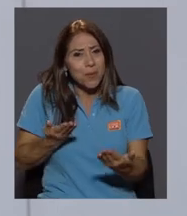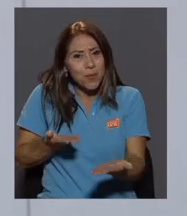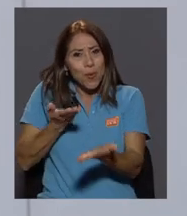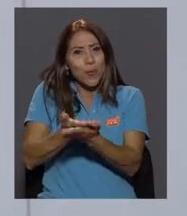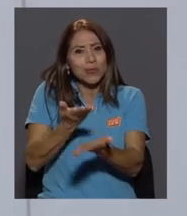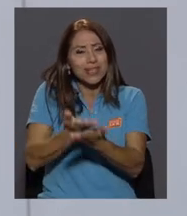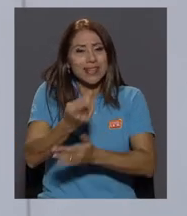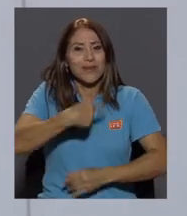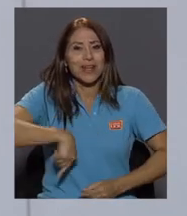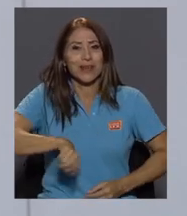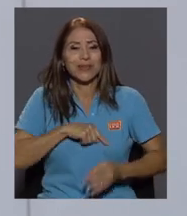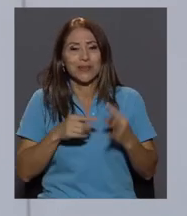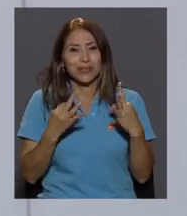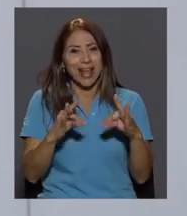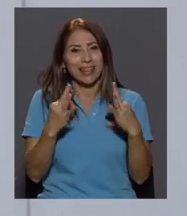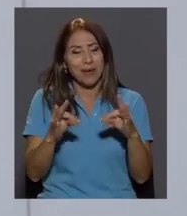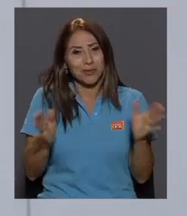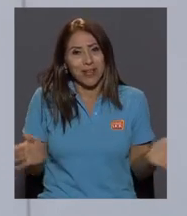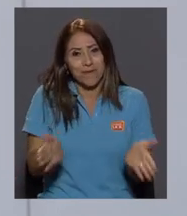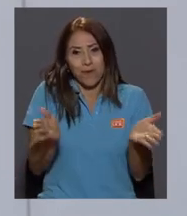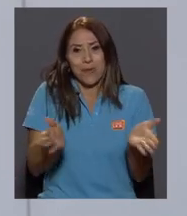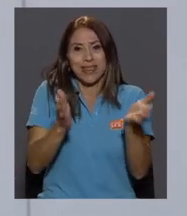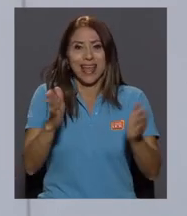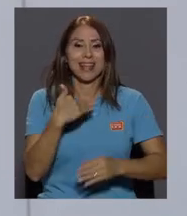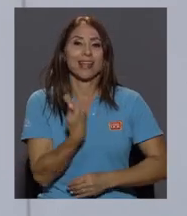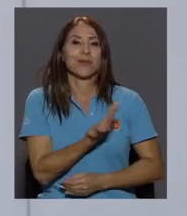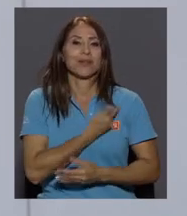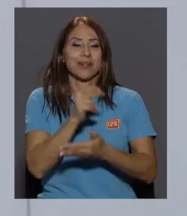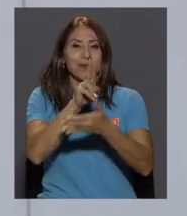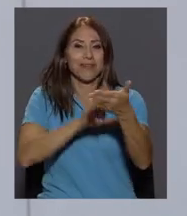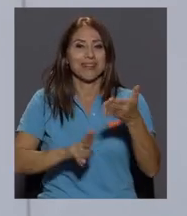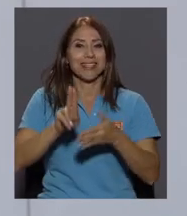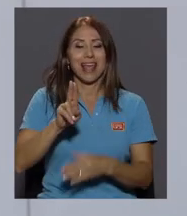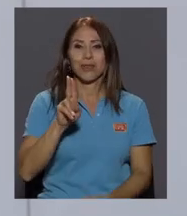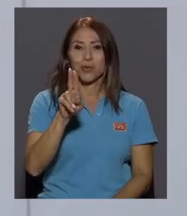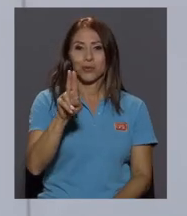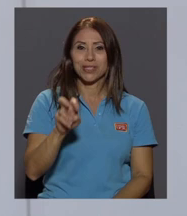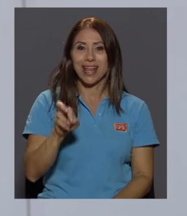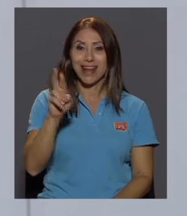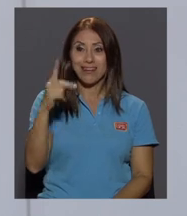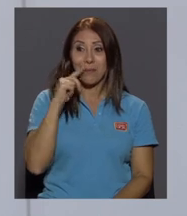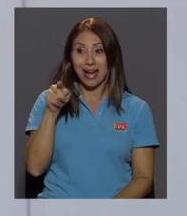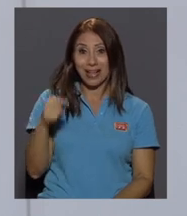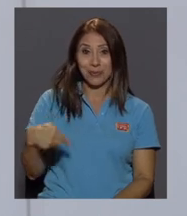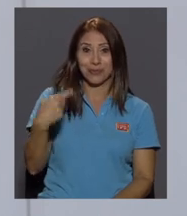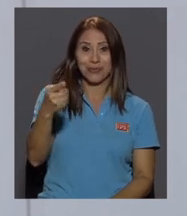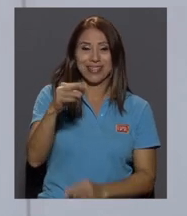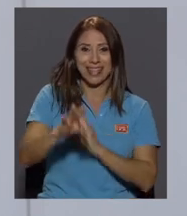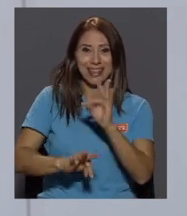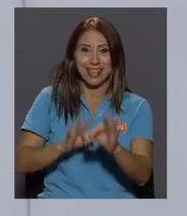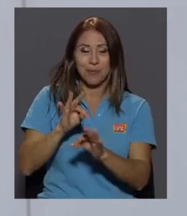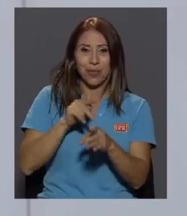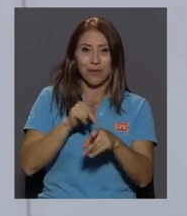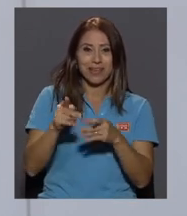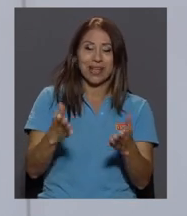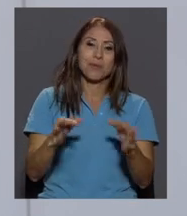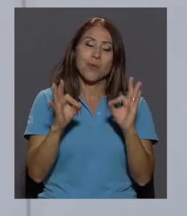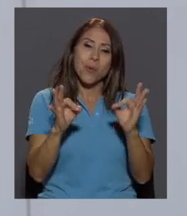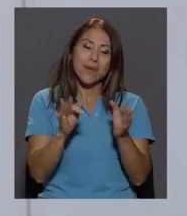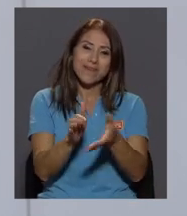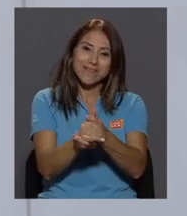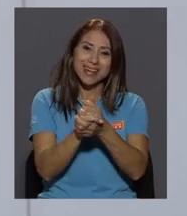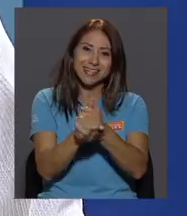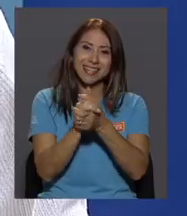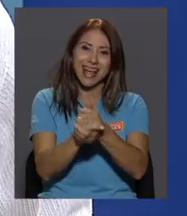positivo que nosotros tratamos de fomentar en nuestra universidad del auxerre para que sean ese tipo de profesionales también muy bien eduardo